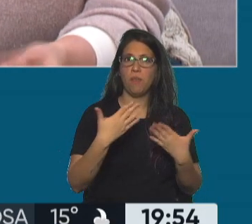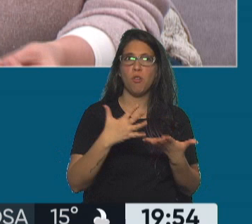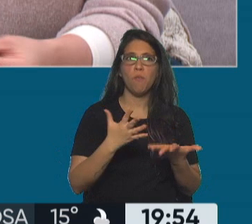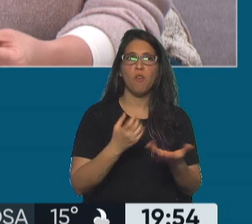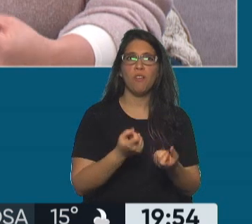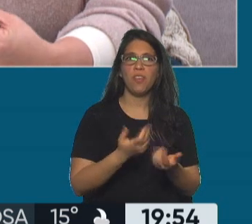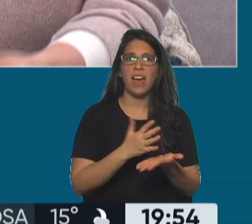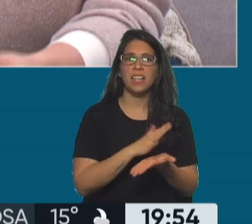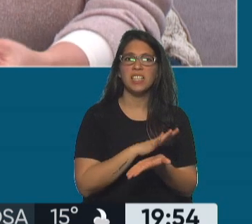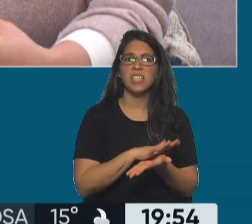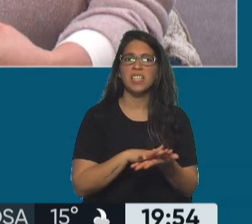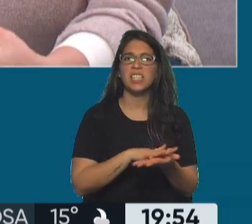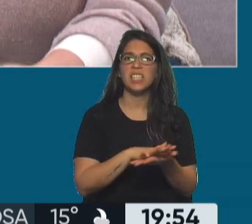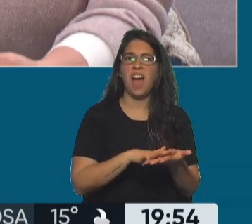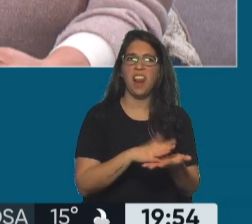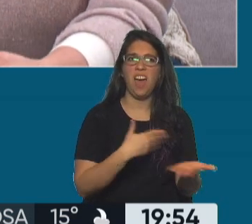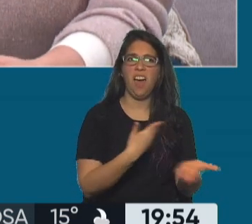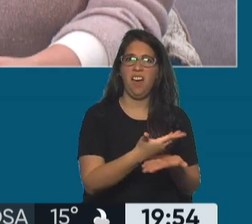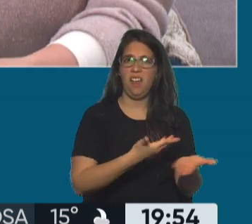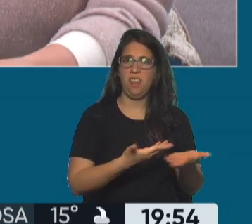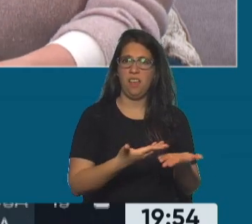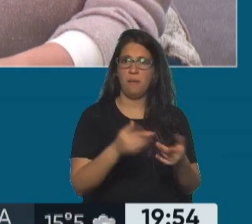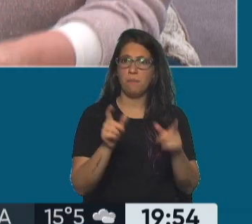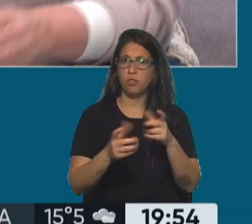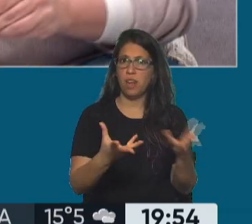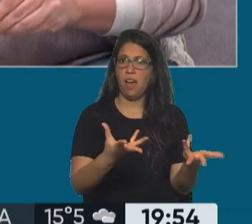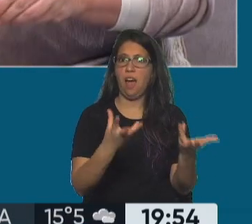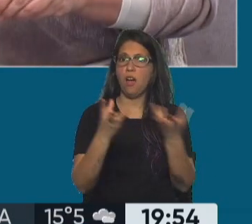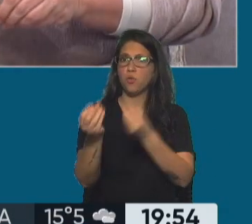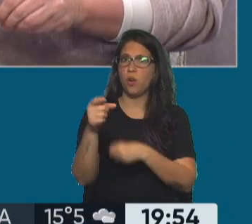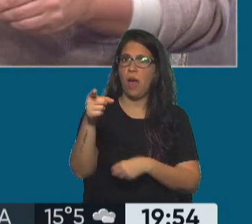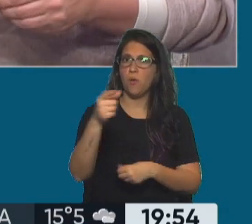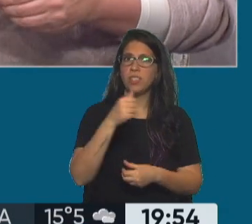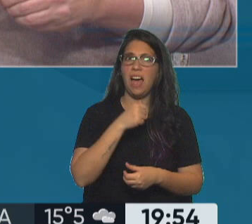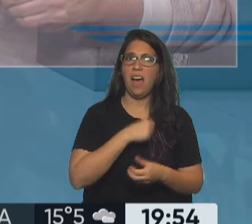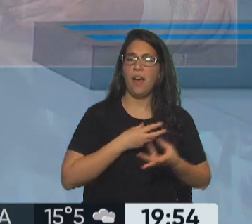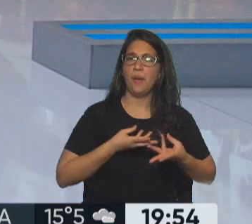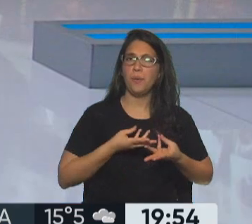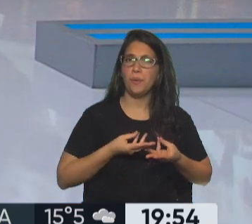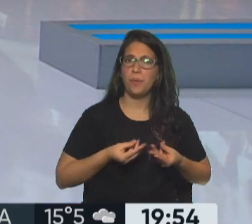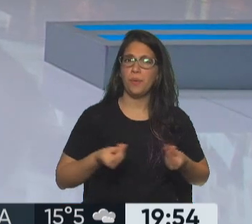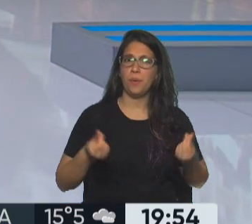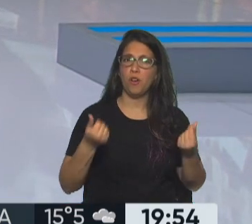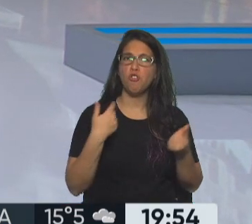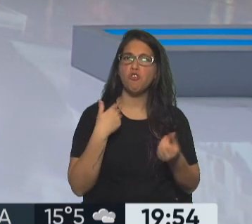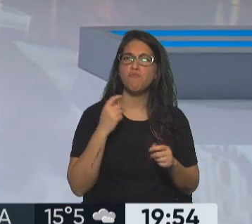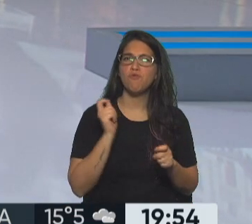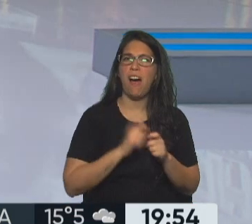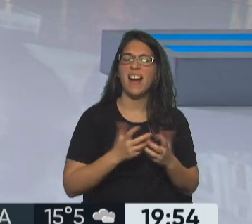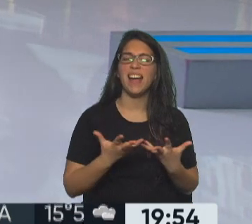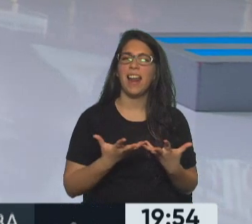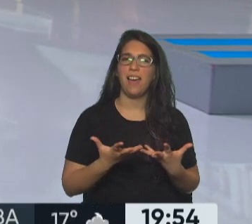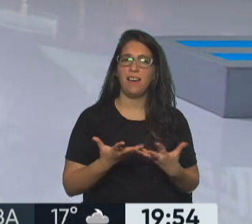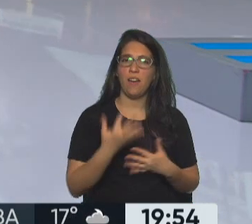reparador, ¿no? Ay, ¿cómo es eso? Aquellos que te ayudaron a pensar y a cicatrizar, ¿qué te dicen? ¿Cómo se repara? Y había una